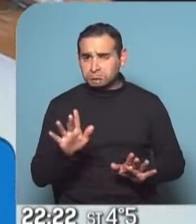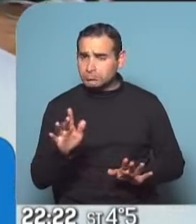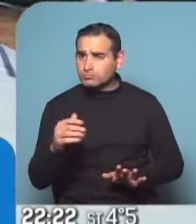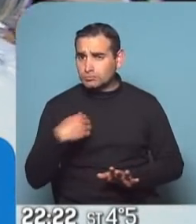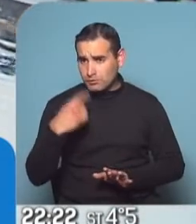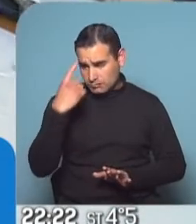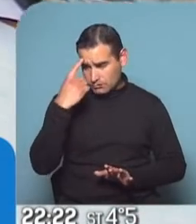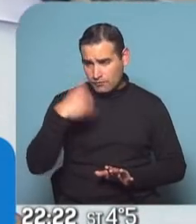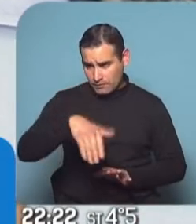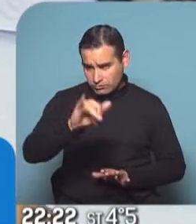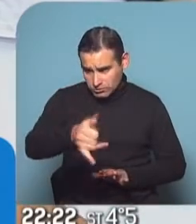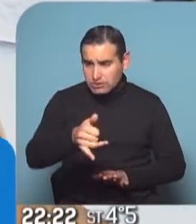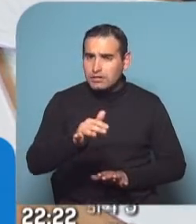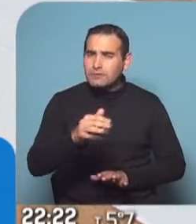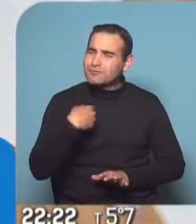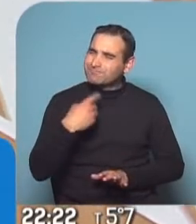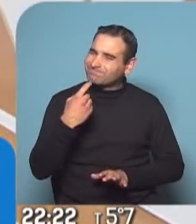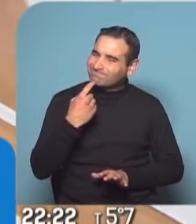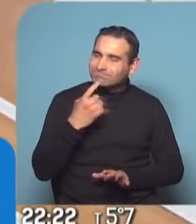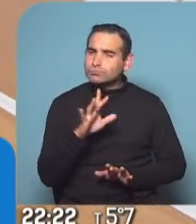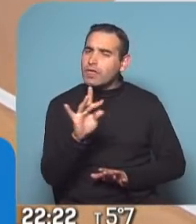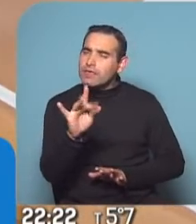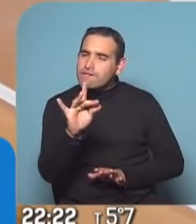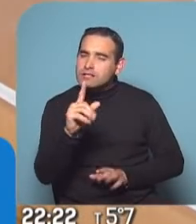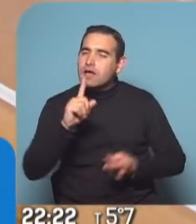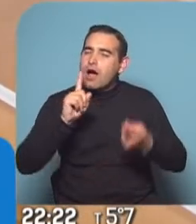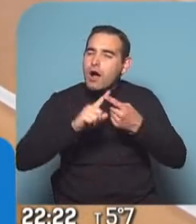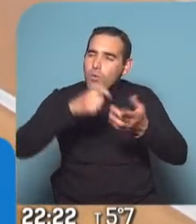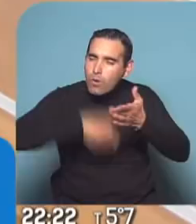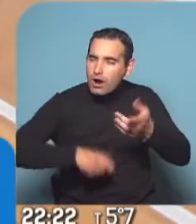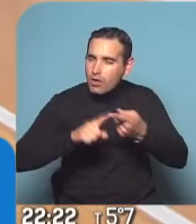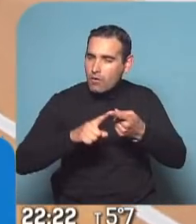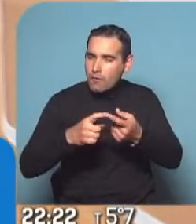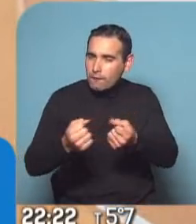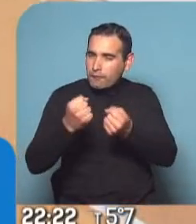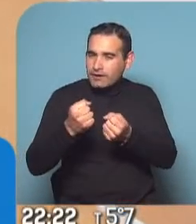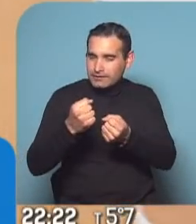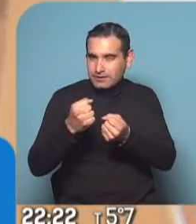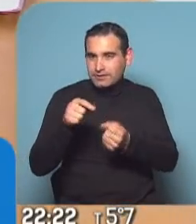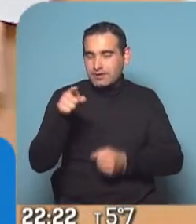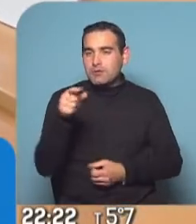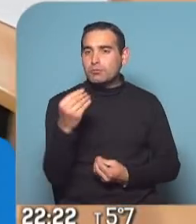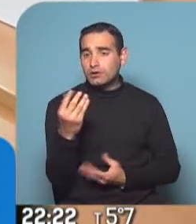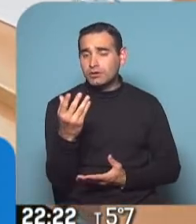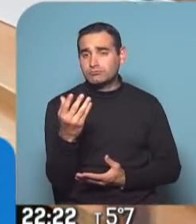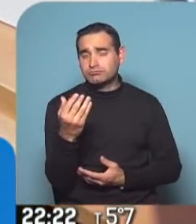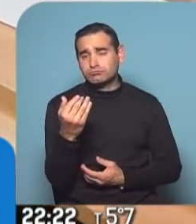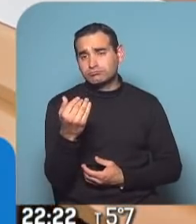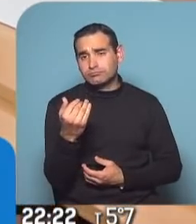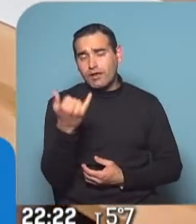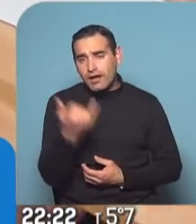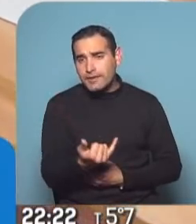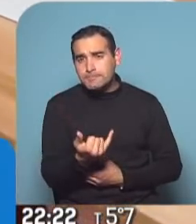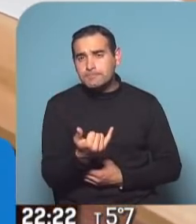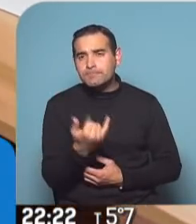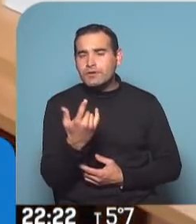que no vaya a ocurrir. Lo que yo veo es muy difícil que el acuerdo pueda imponerse desde Bruselas, justamente porque además hay, es decir, en parte